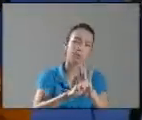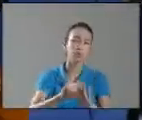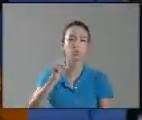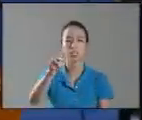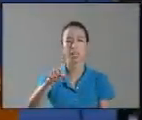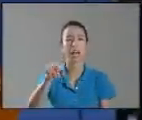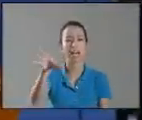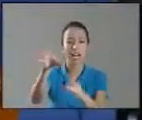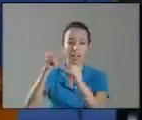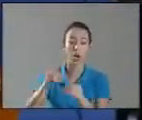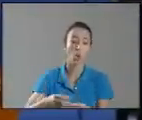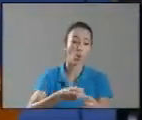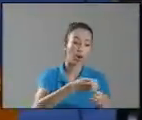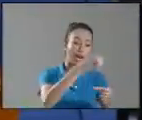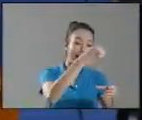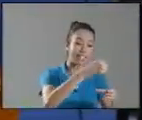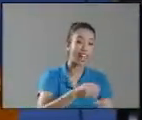caducidad?